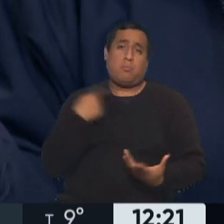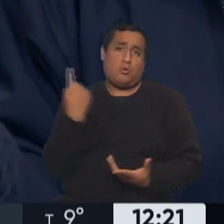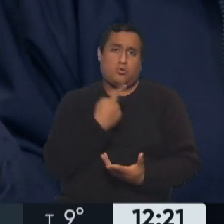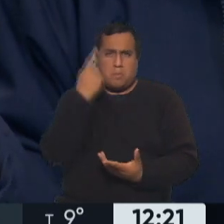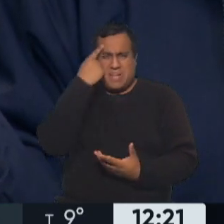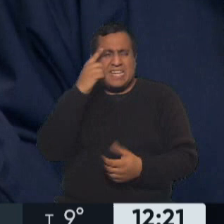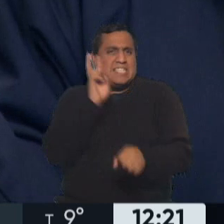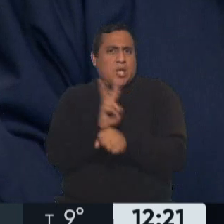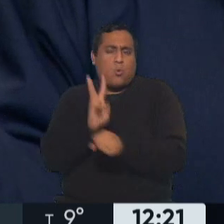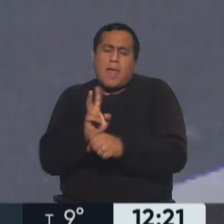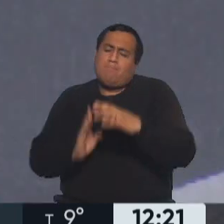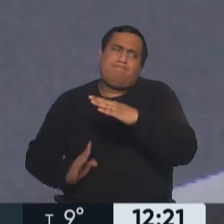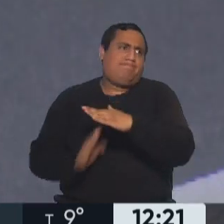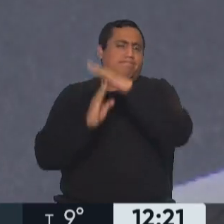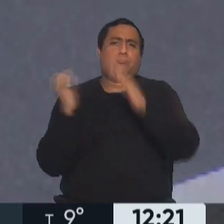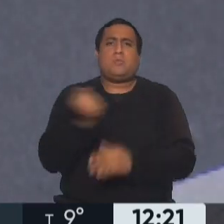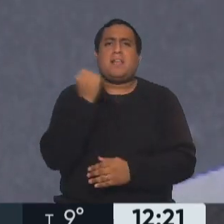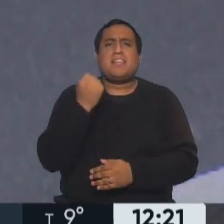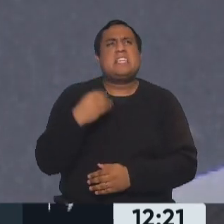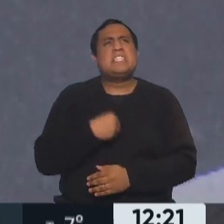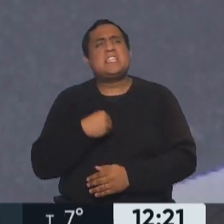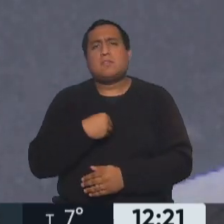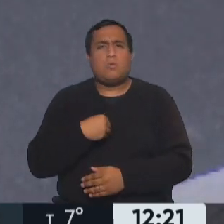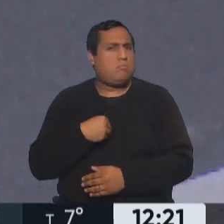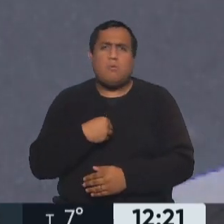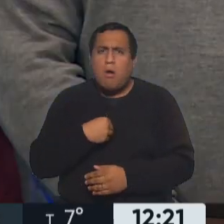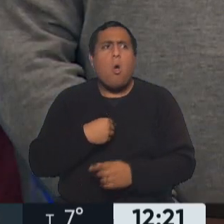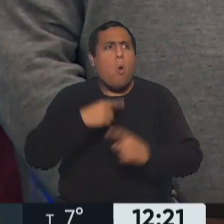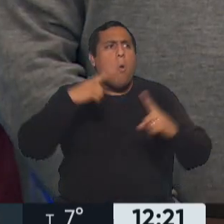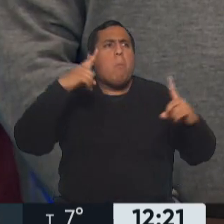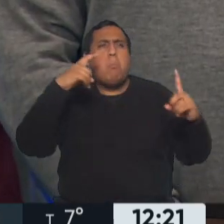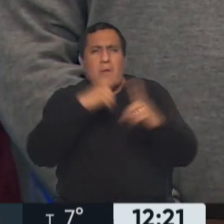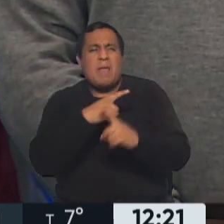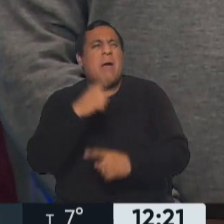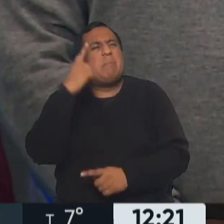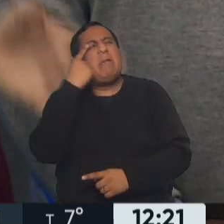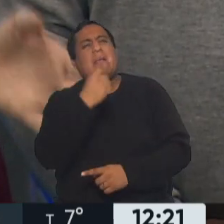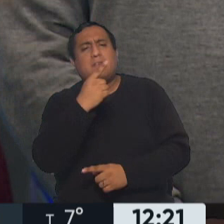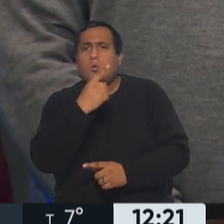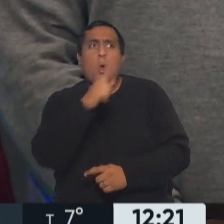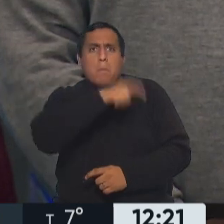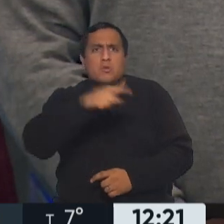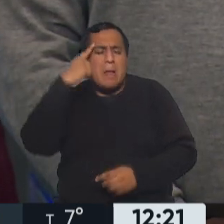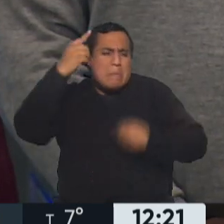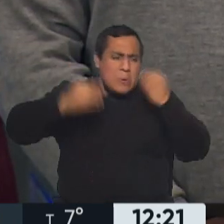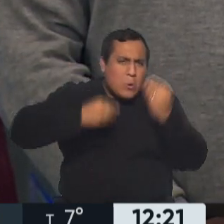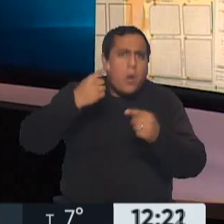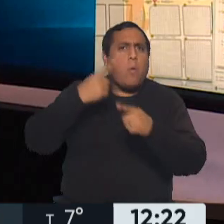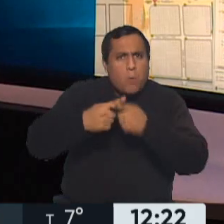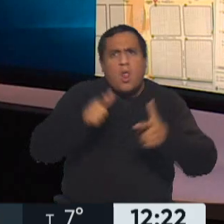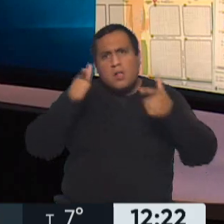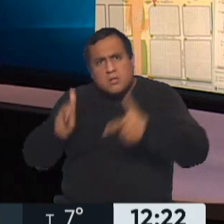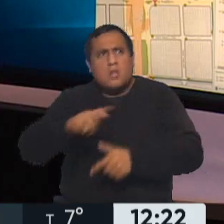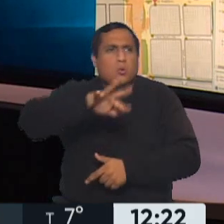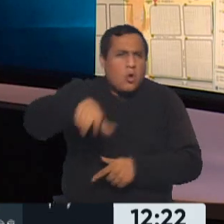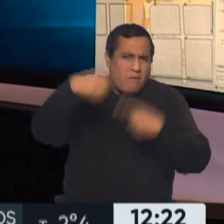una prioridad, no es una sensación, es un problema que la gente la agobia. Y la verdad que venimos trabajando desde